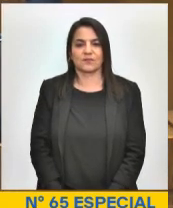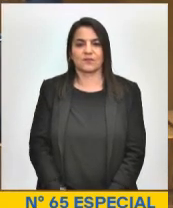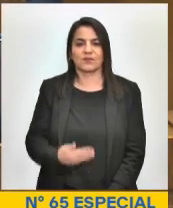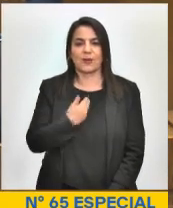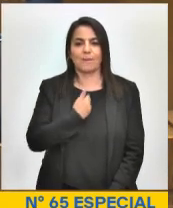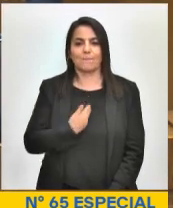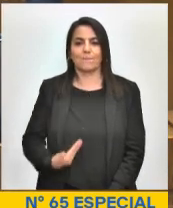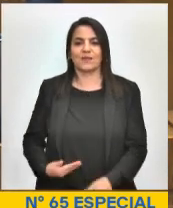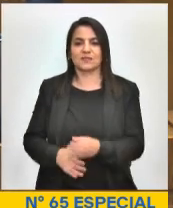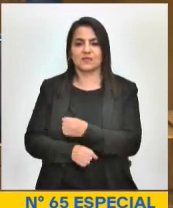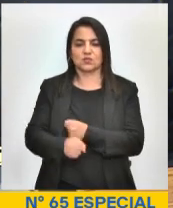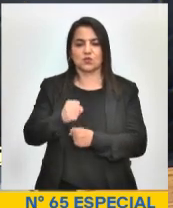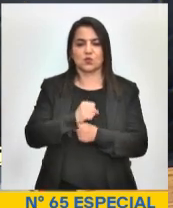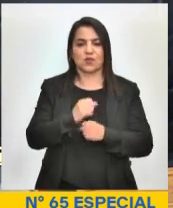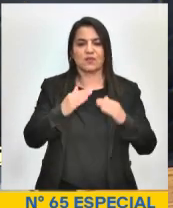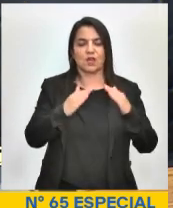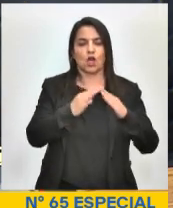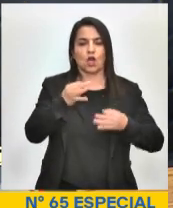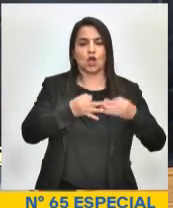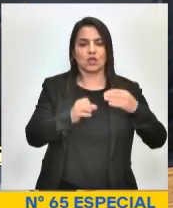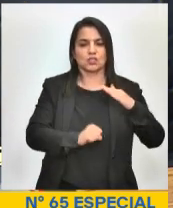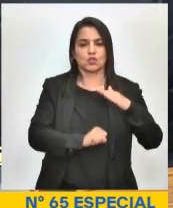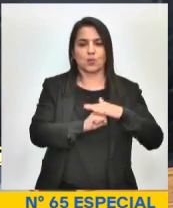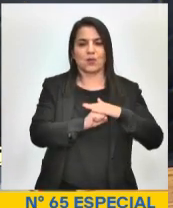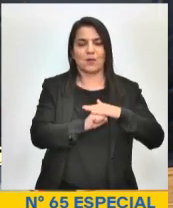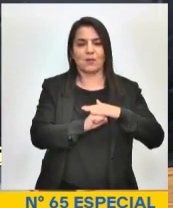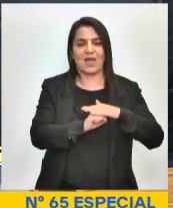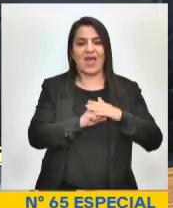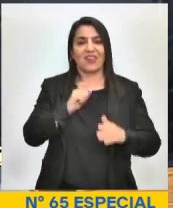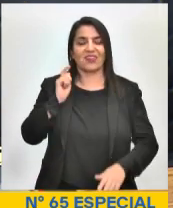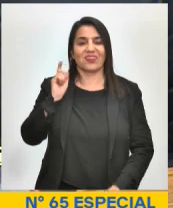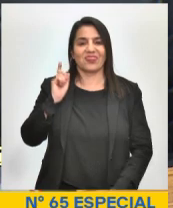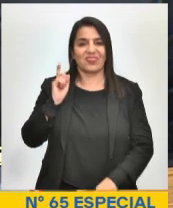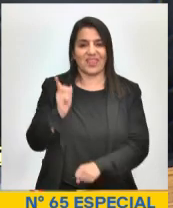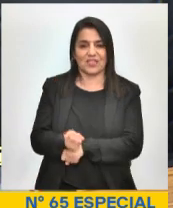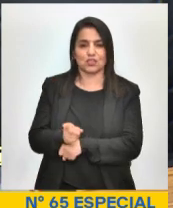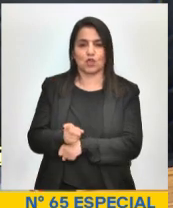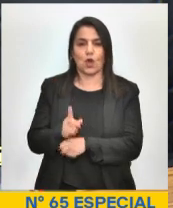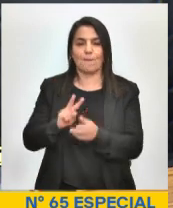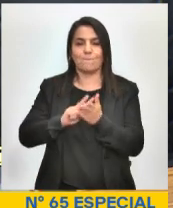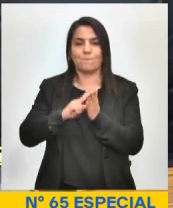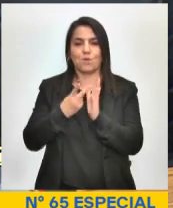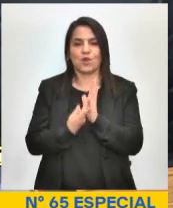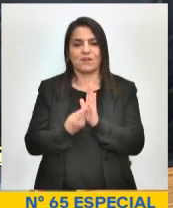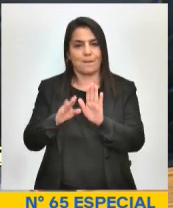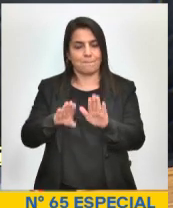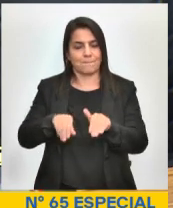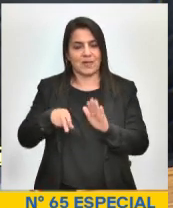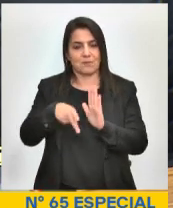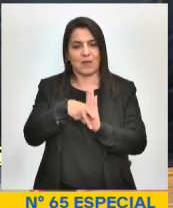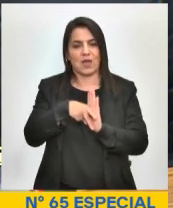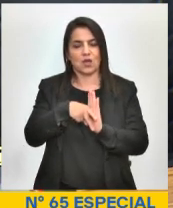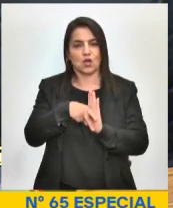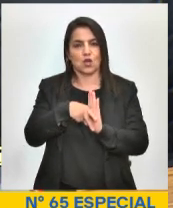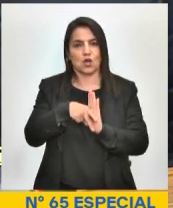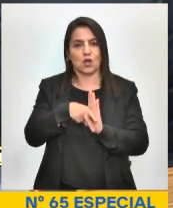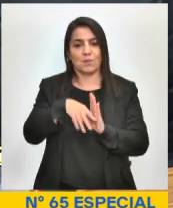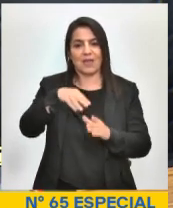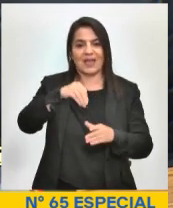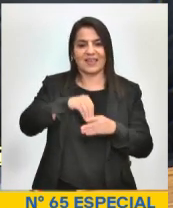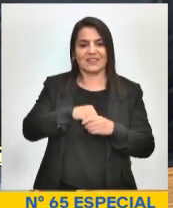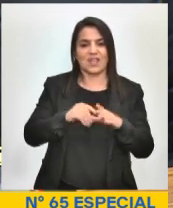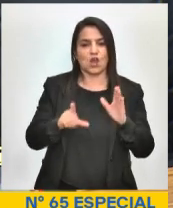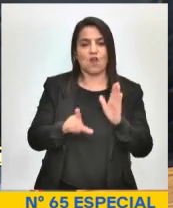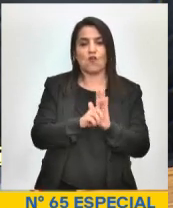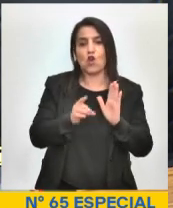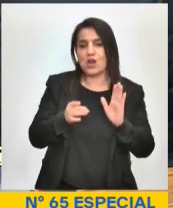el presidente subrogante de la Corte Suprema del Tribunal dictó, siendo él subrogante, una modificación a la misma norma de regulación interna que fue vulnerado a